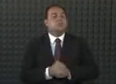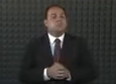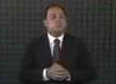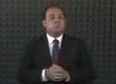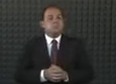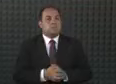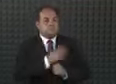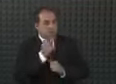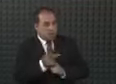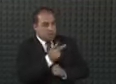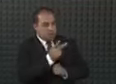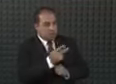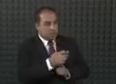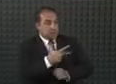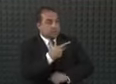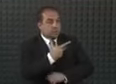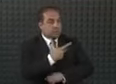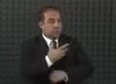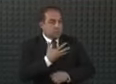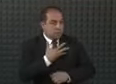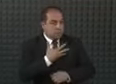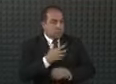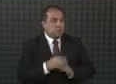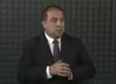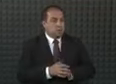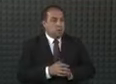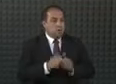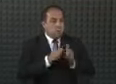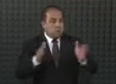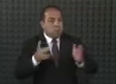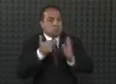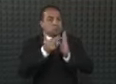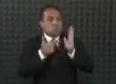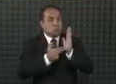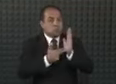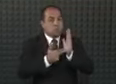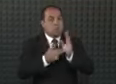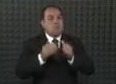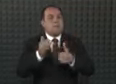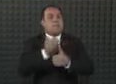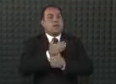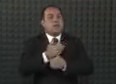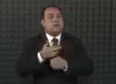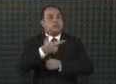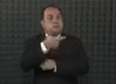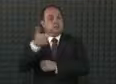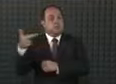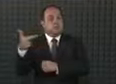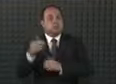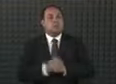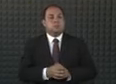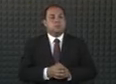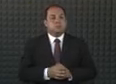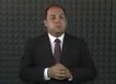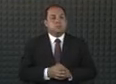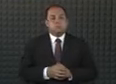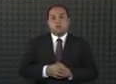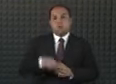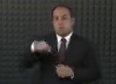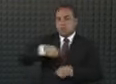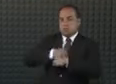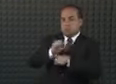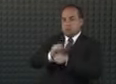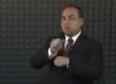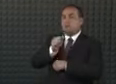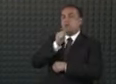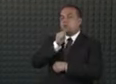Preguntarles, ¿se aplicarán ya o se ampliarán ya los horarios en bares, restaurantes? Esta semana todavía no estamos haciendo